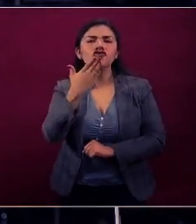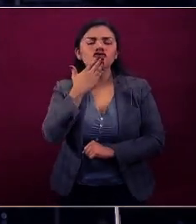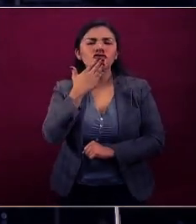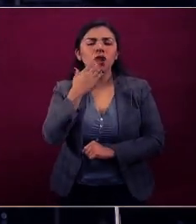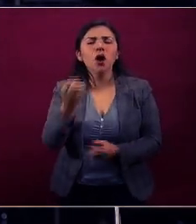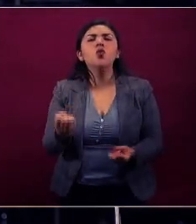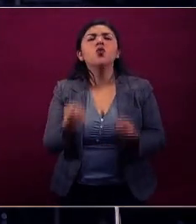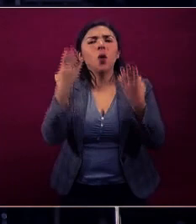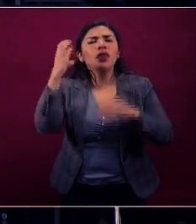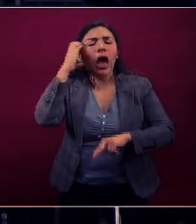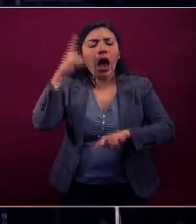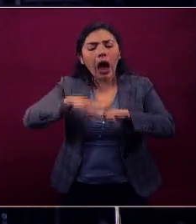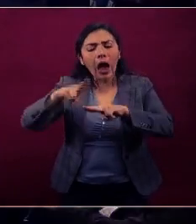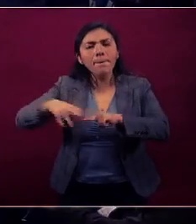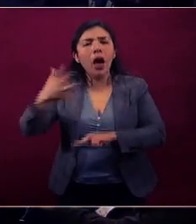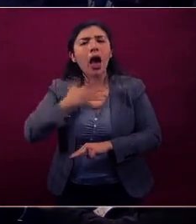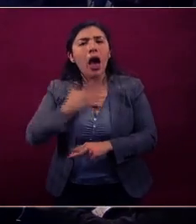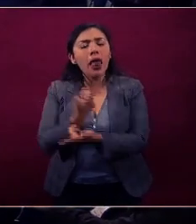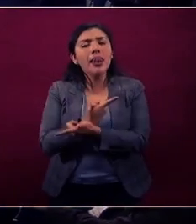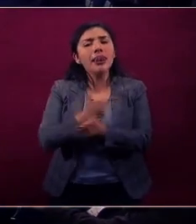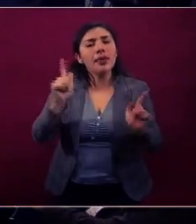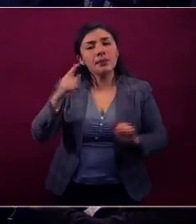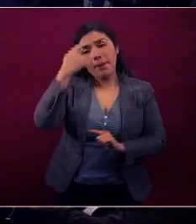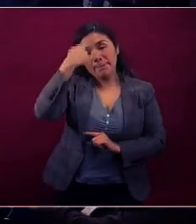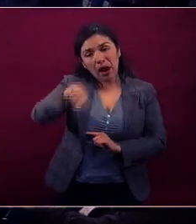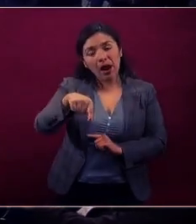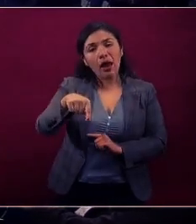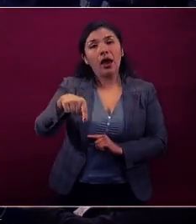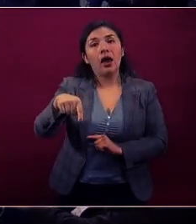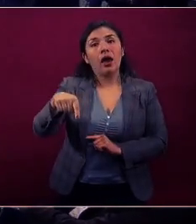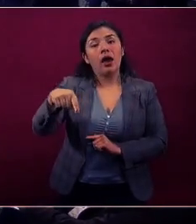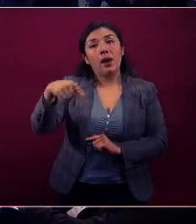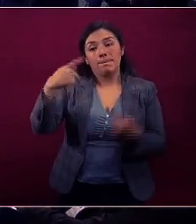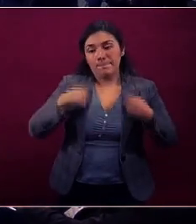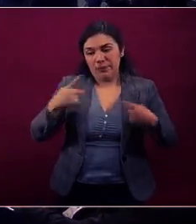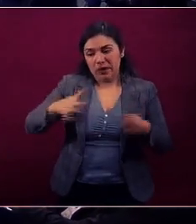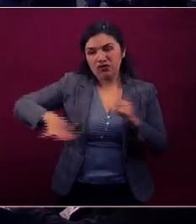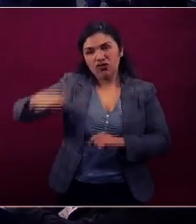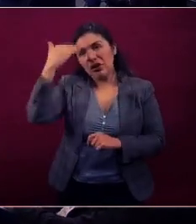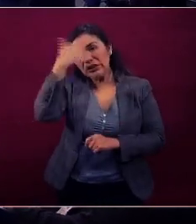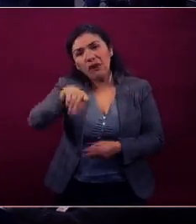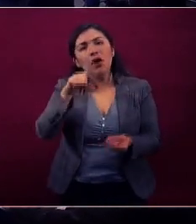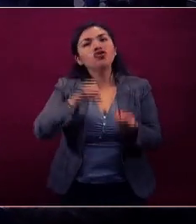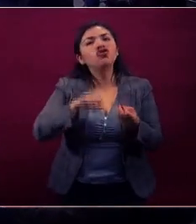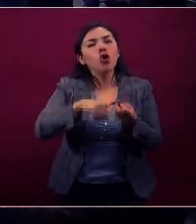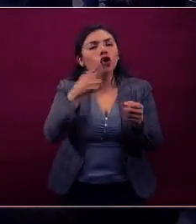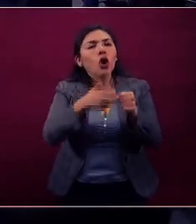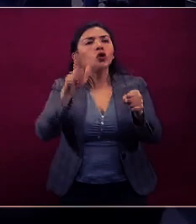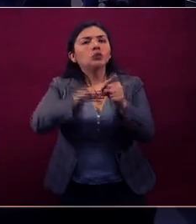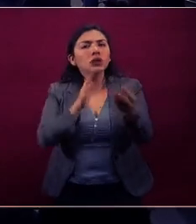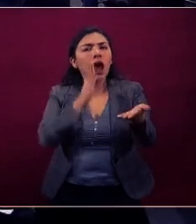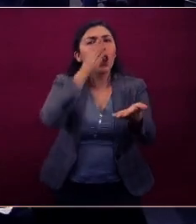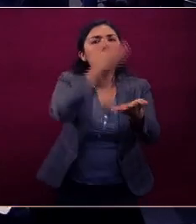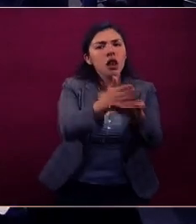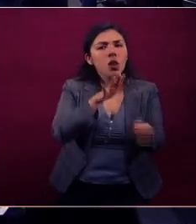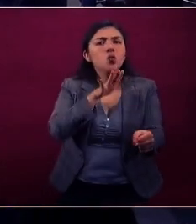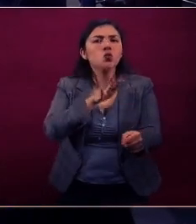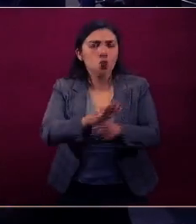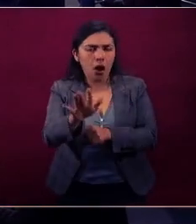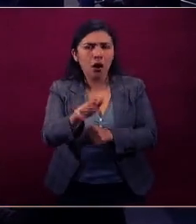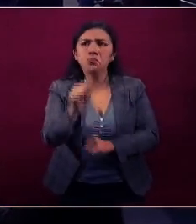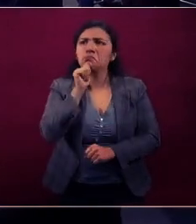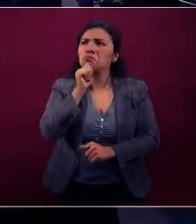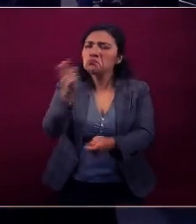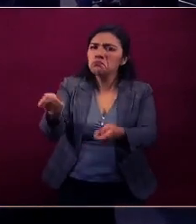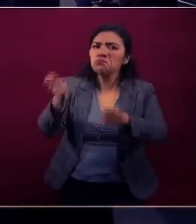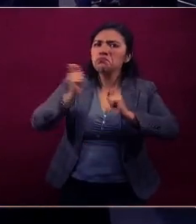cuántas camas hay disponibles para que la gente sepa en qué hospitales están y a dónde pueden acudir, y no me han podido